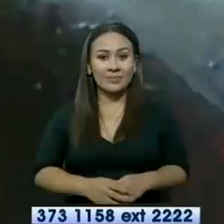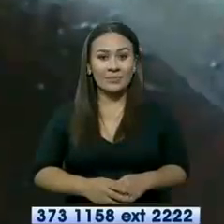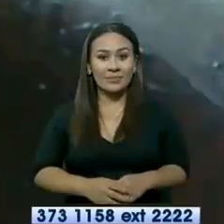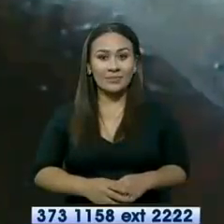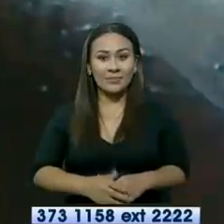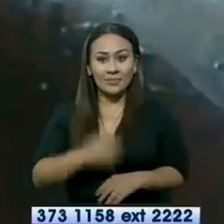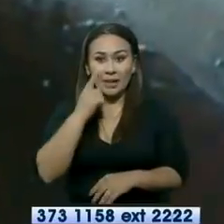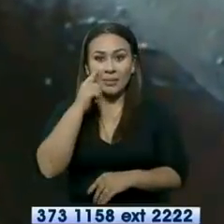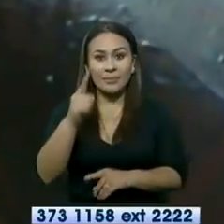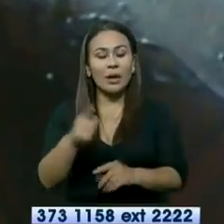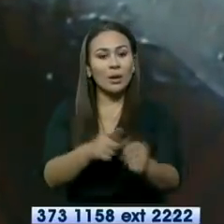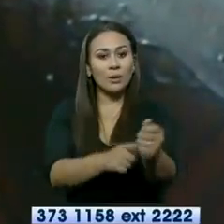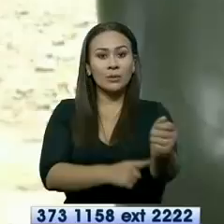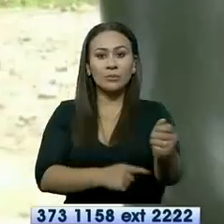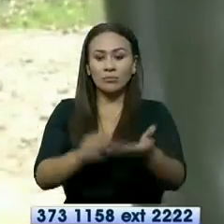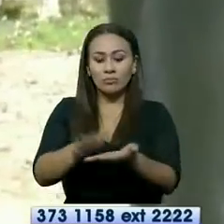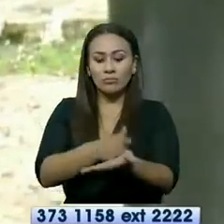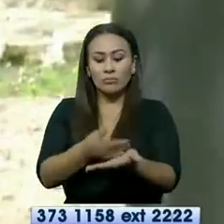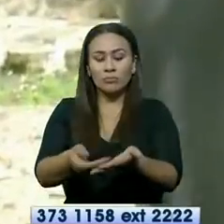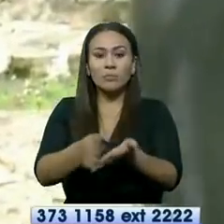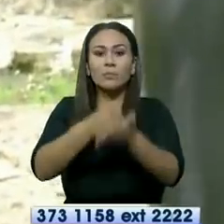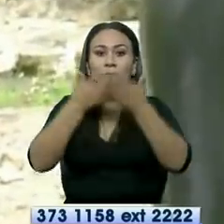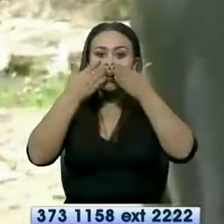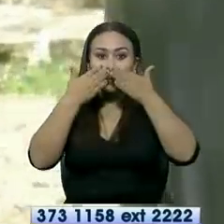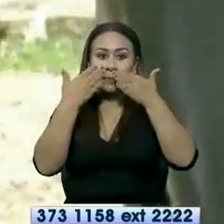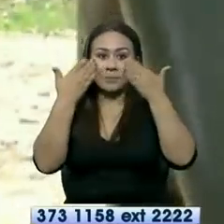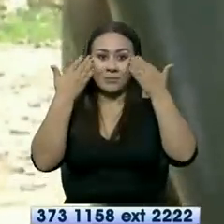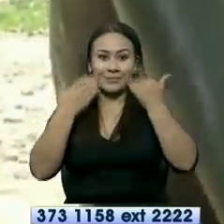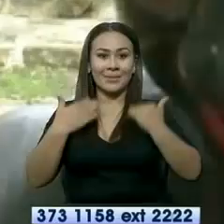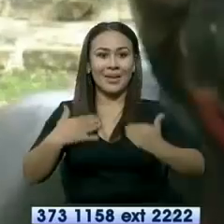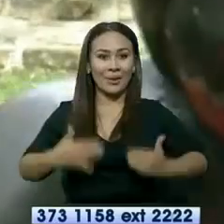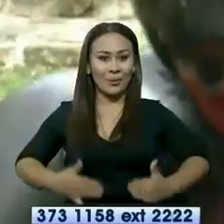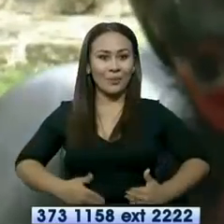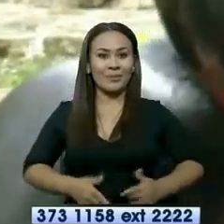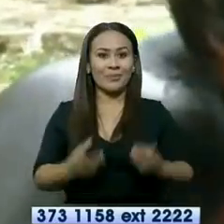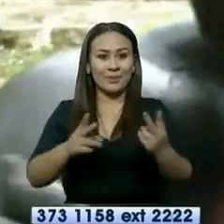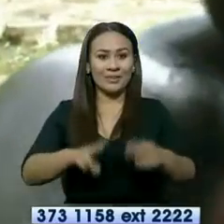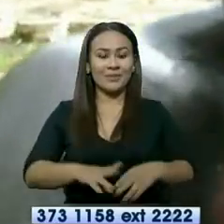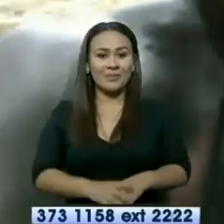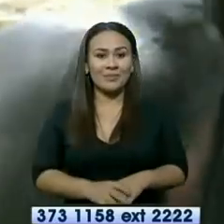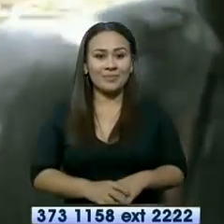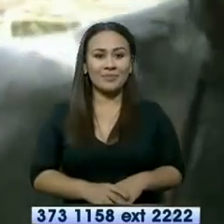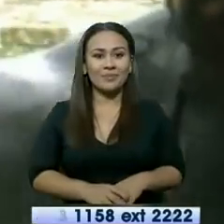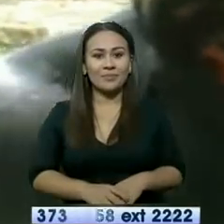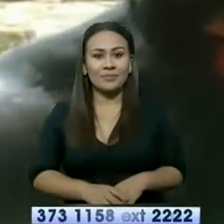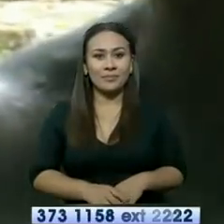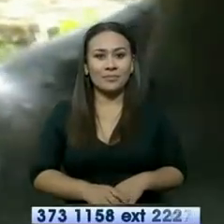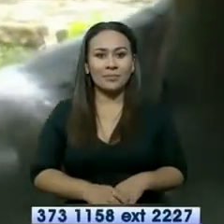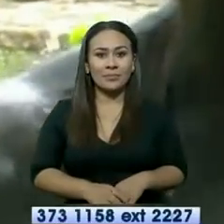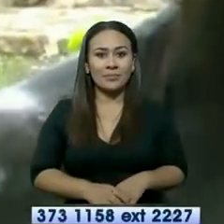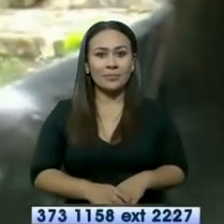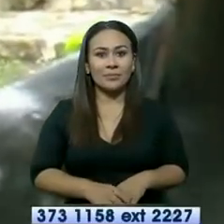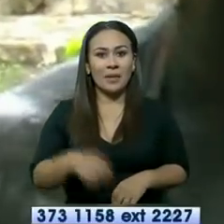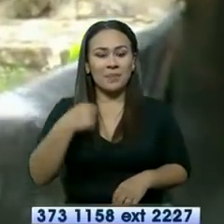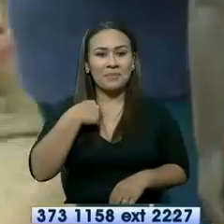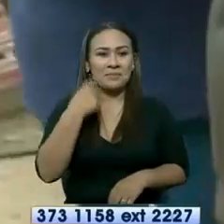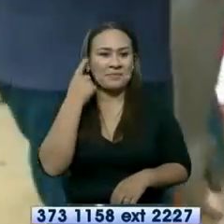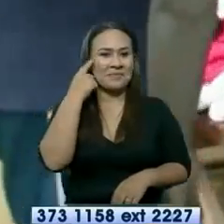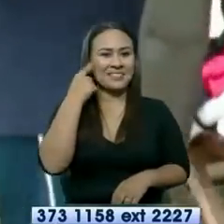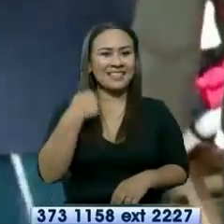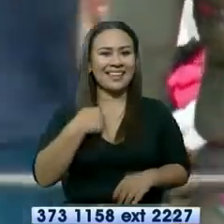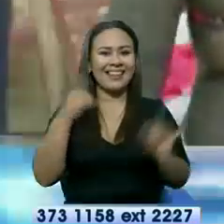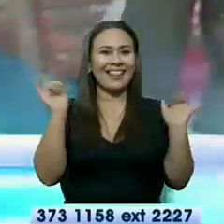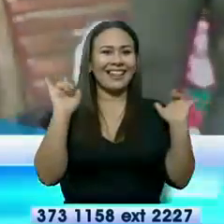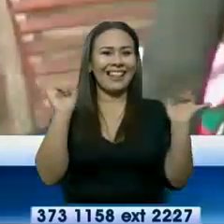Allí la tradición es colocarse lodo de barro sobre su cara y cuerpo. Bueno, me parecía en primer lugar bastante divertido. Es